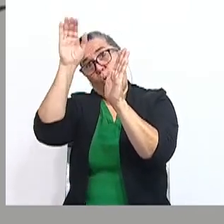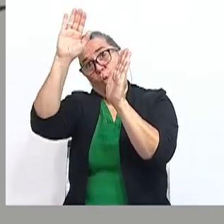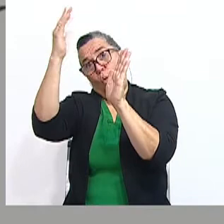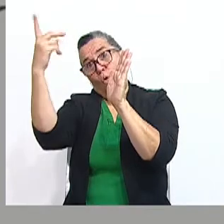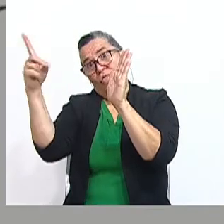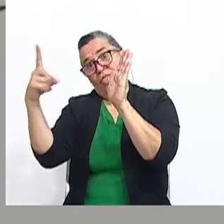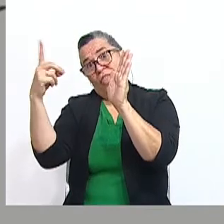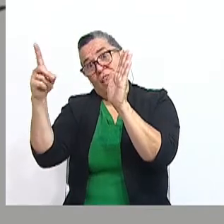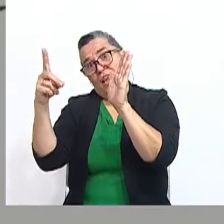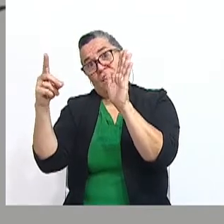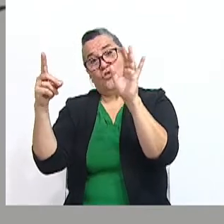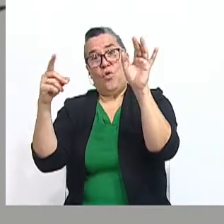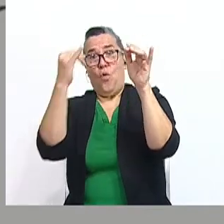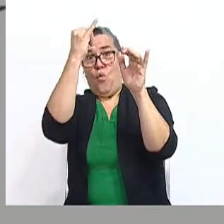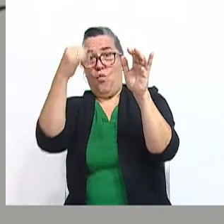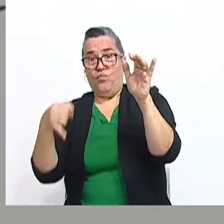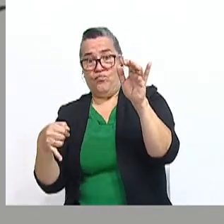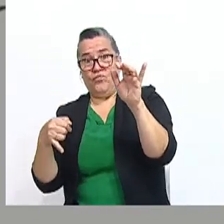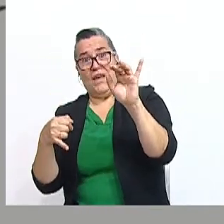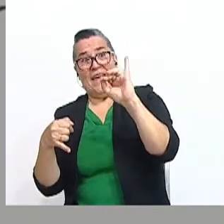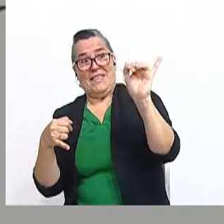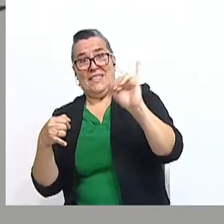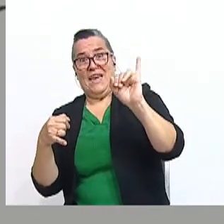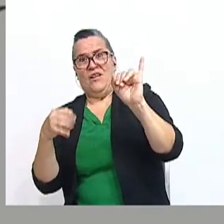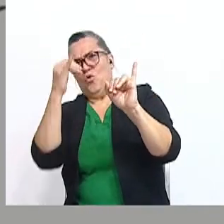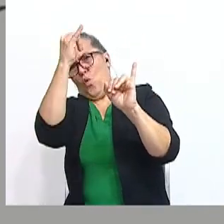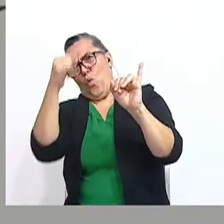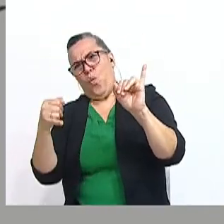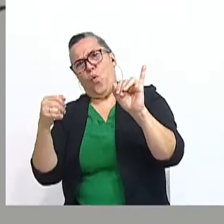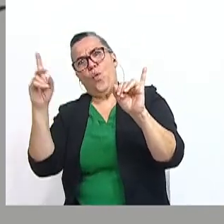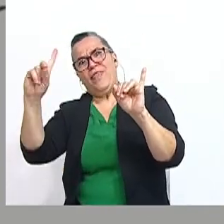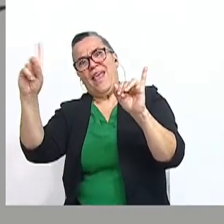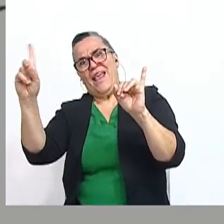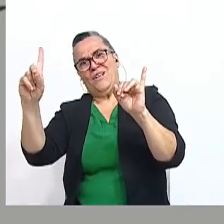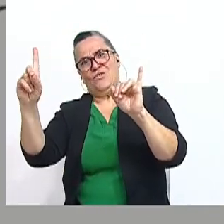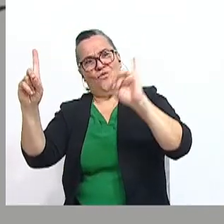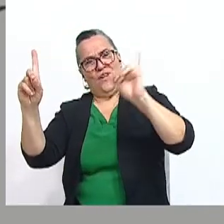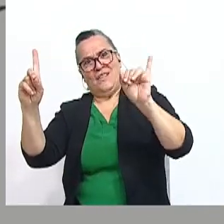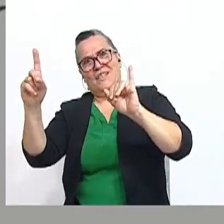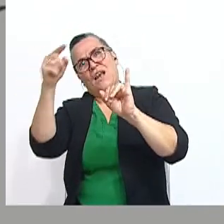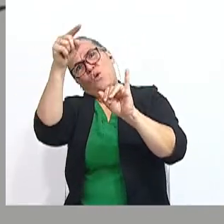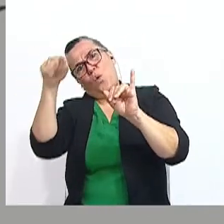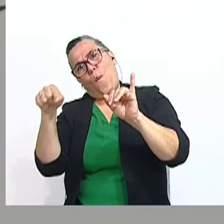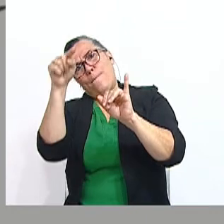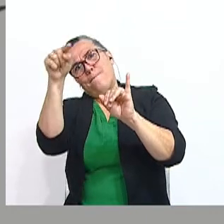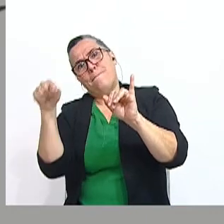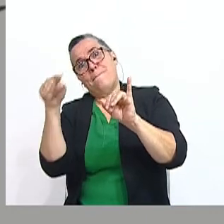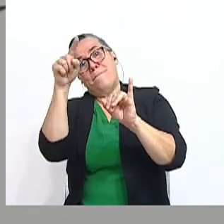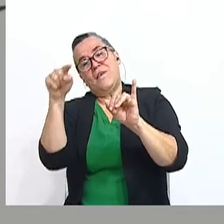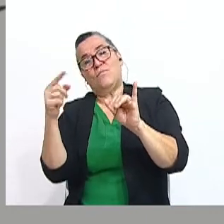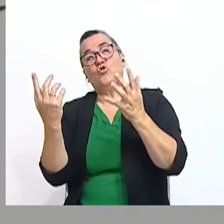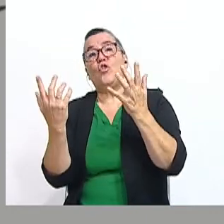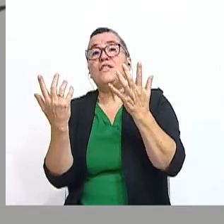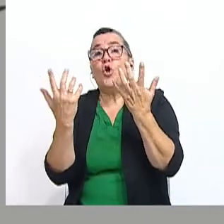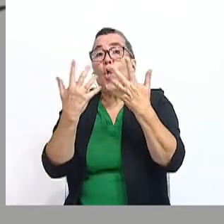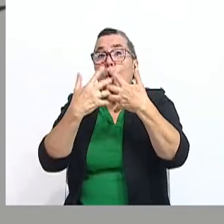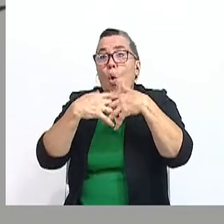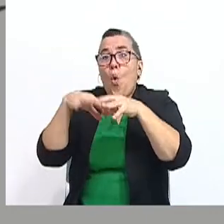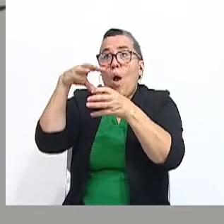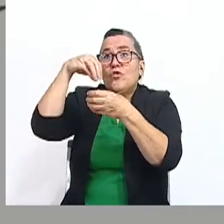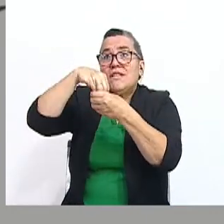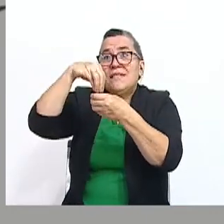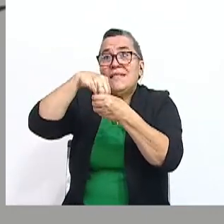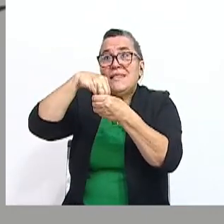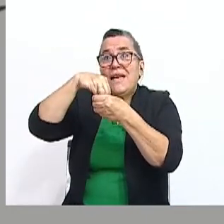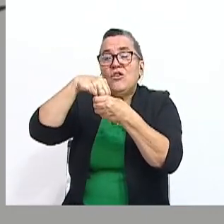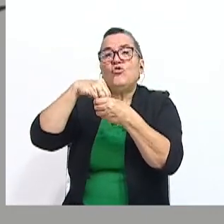recta transversal. ¿Está bien? Entonces, como son conjugados internos, los dos tienen que estar en la